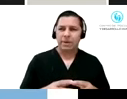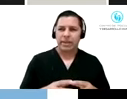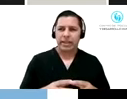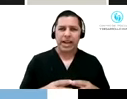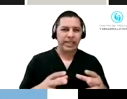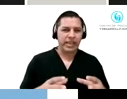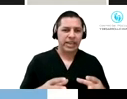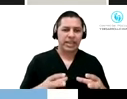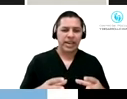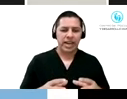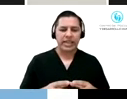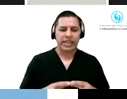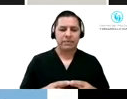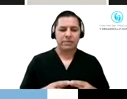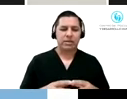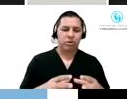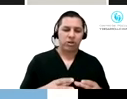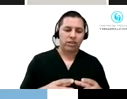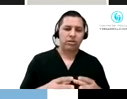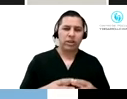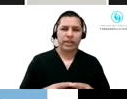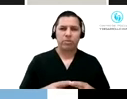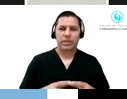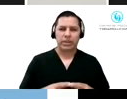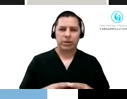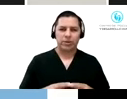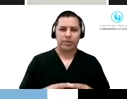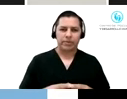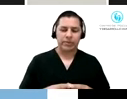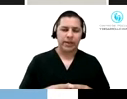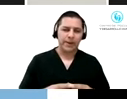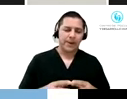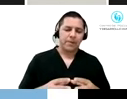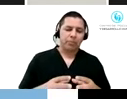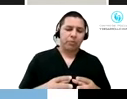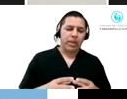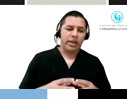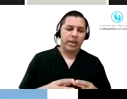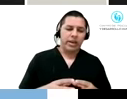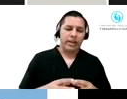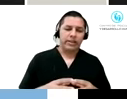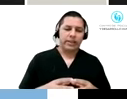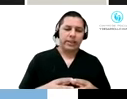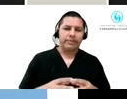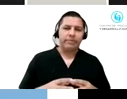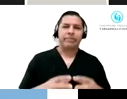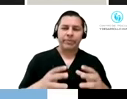ganar, perder. Alguien tiene que ganar, alguien tiene que perder. Por tanto, es competitivo, ¿verdad? Y,